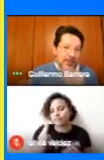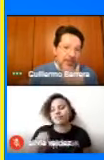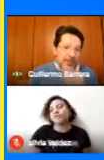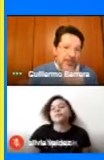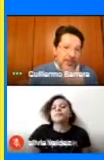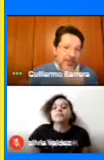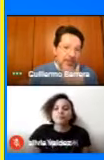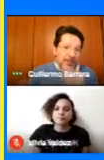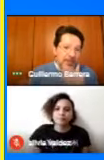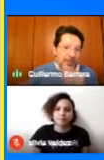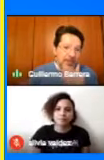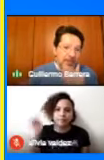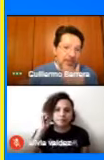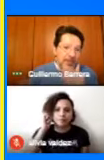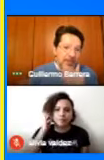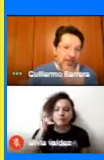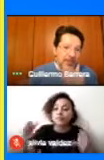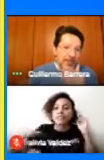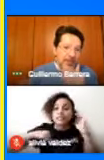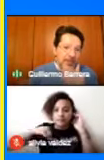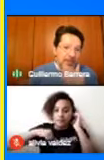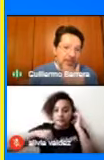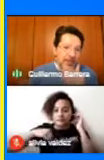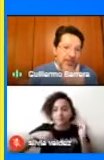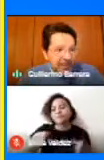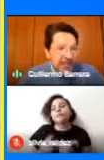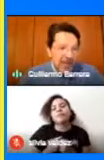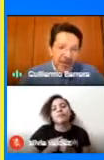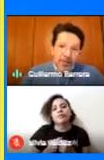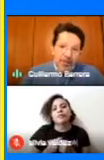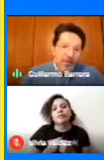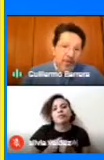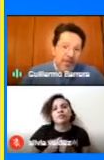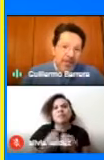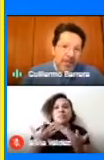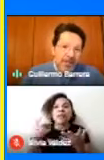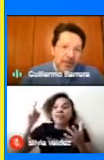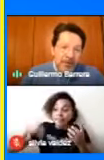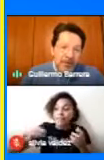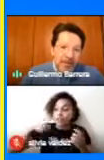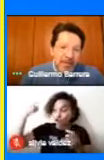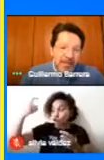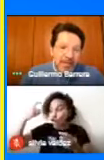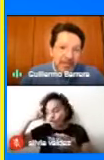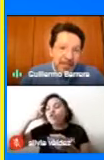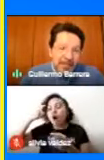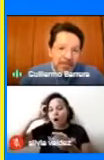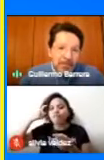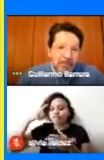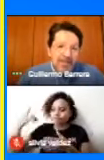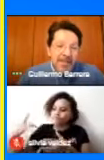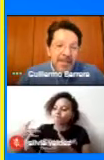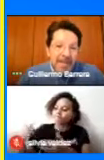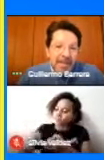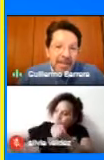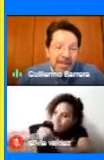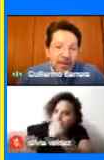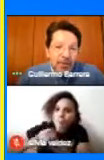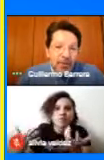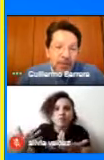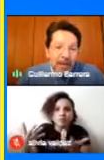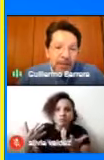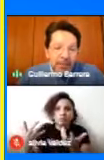Entonces, tenemos, para que esto se dé, tiene que haber gobierno colaborativo, es decir,